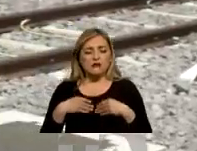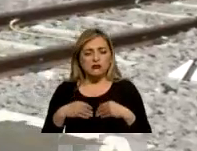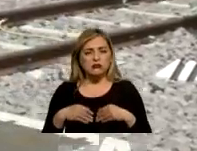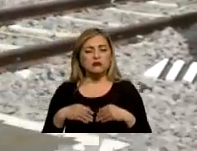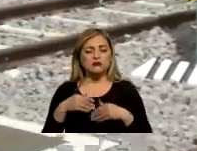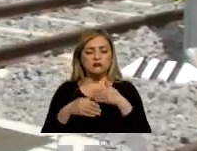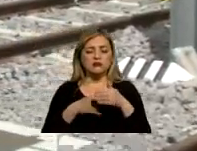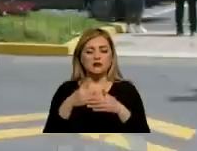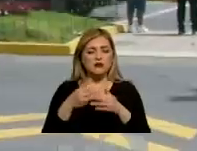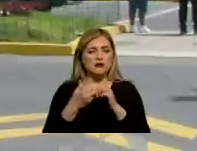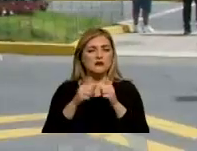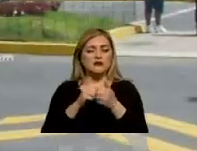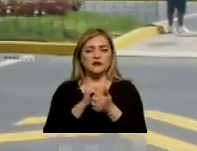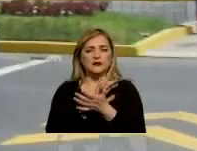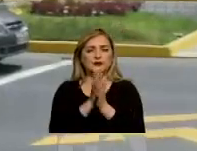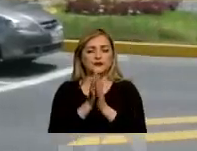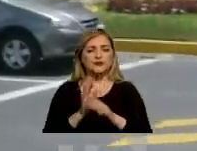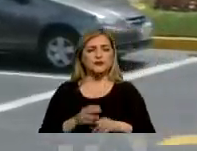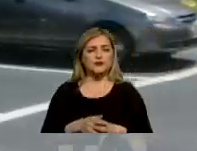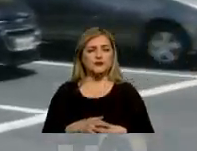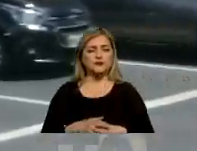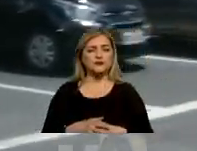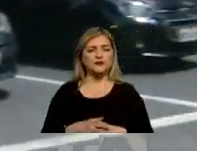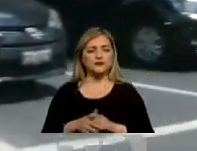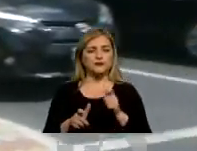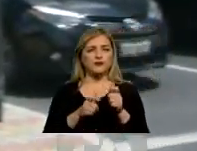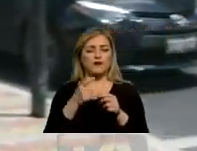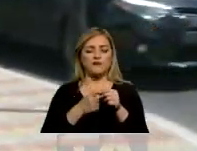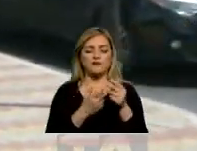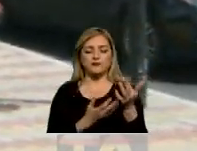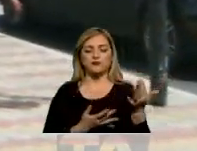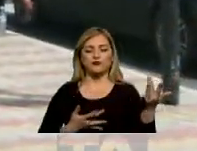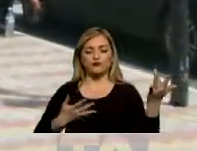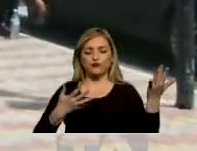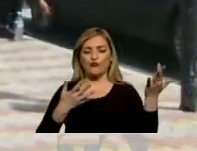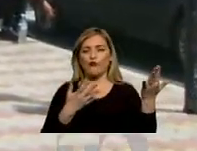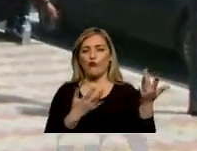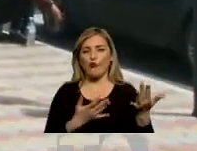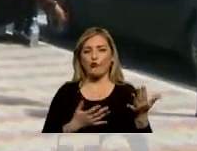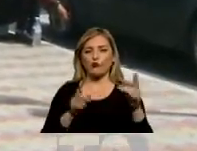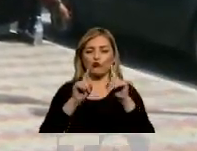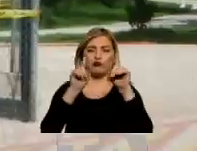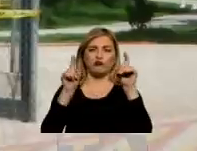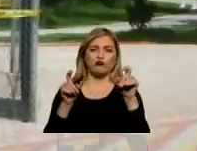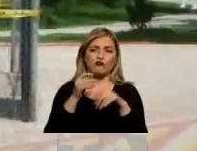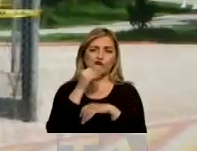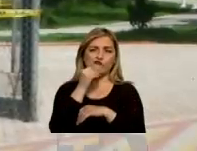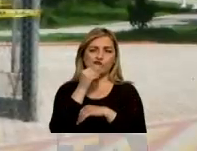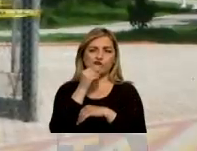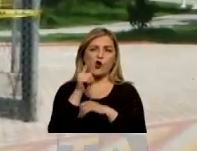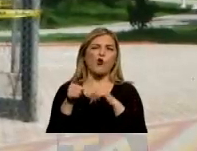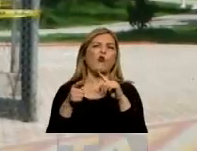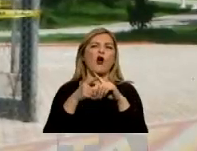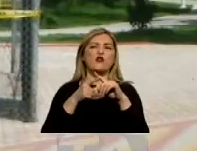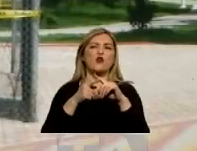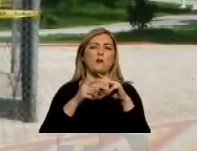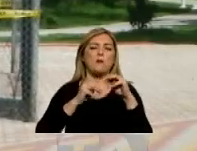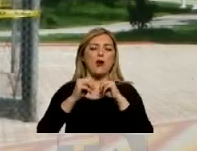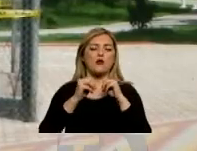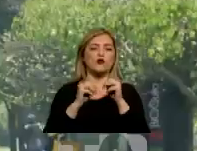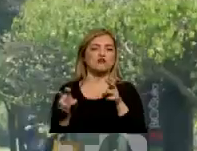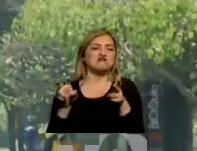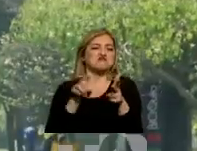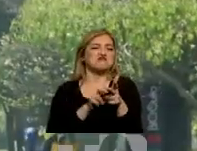ya sin contratiempos. Mientras tanto, los quiteños seguiremos esperando y preguntándonos, ¿cuándo podremos usar el